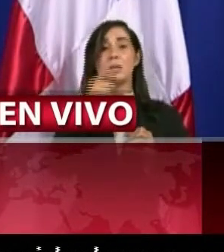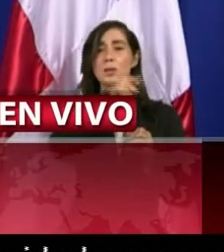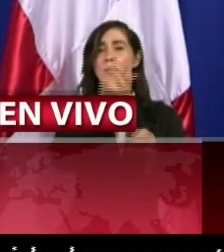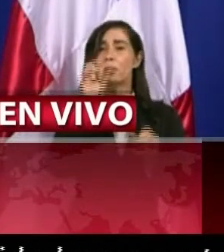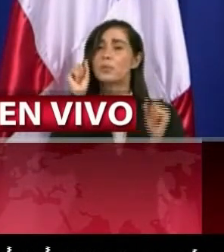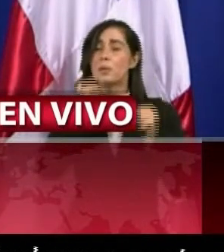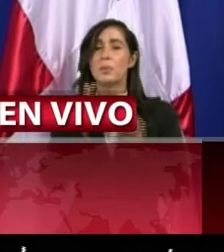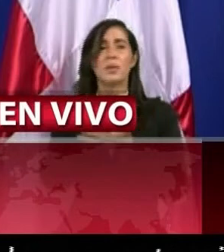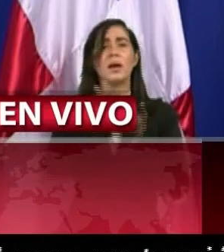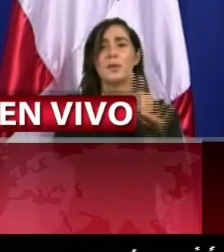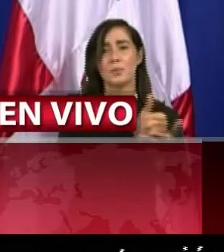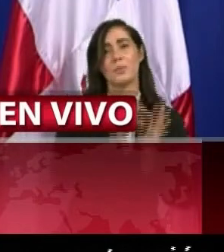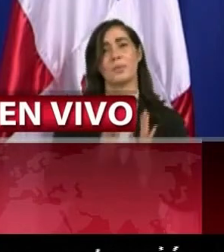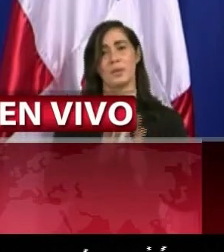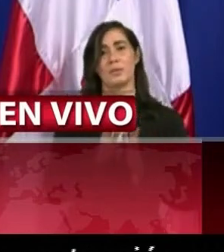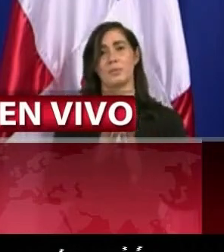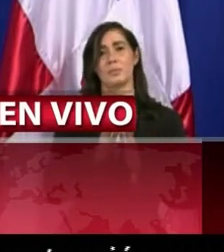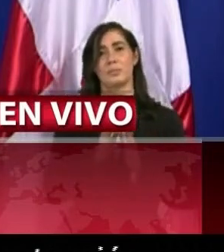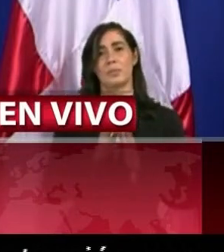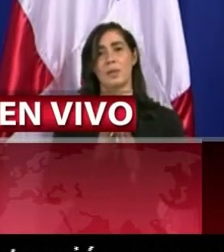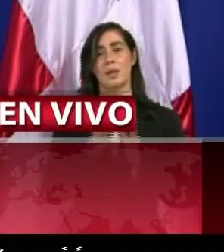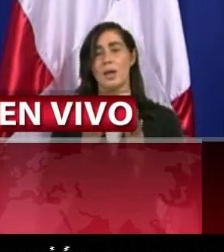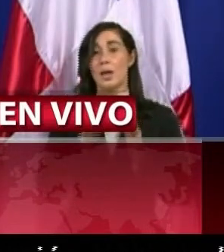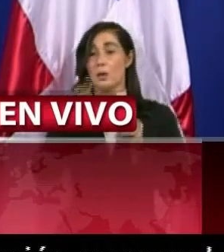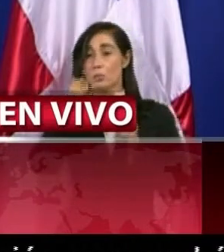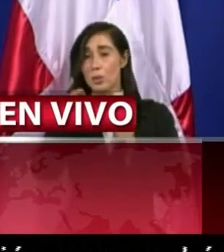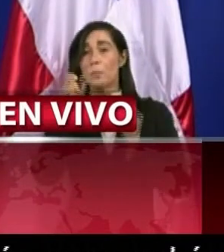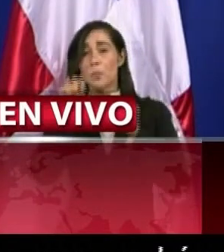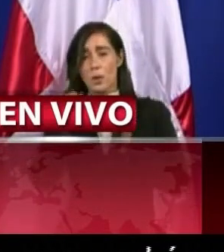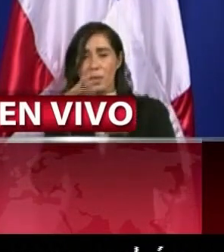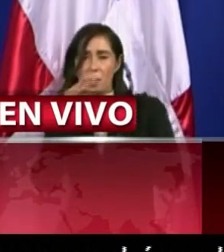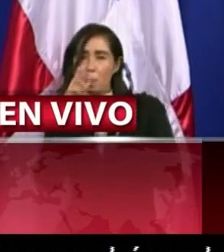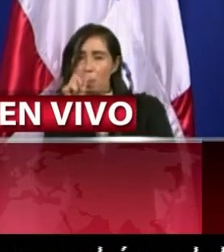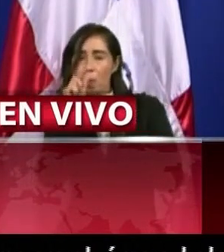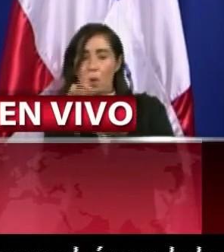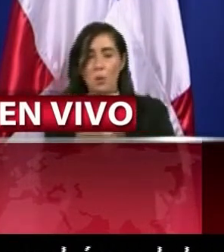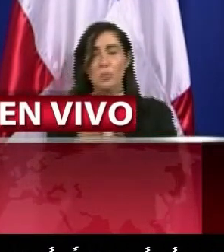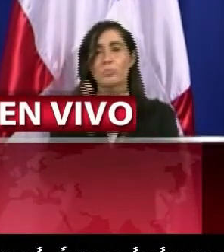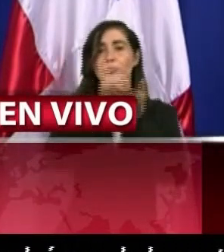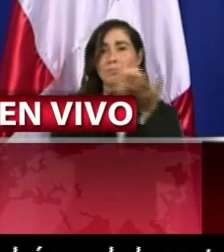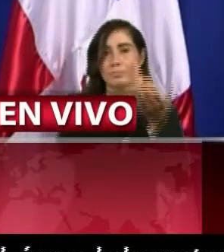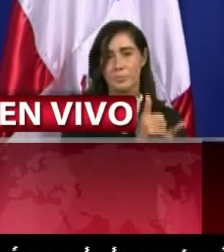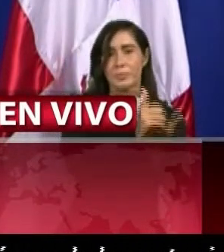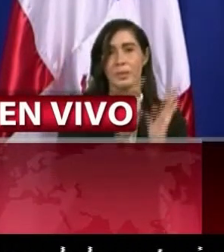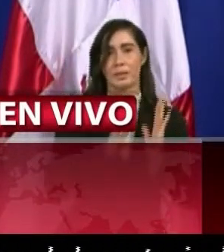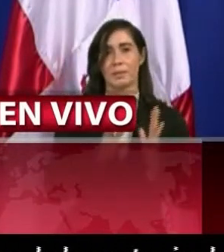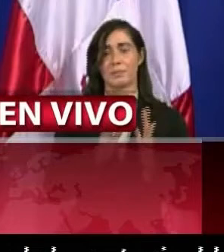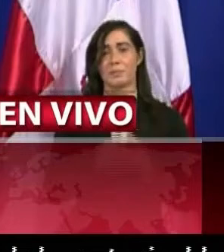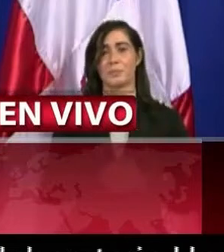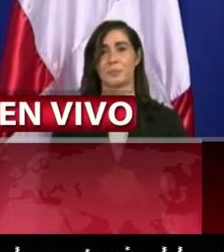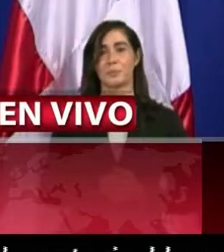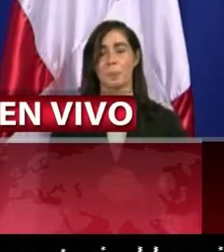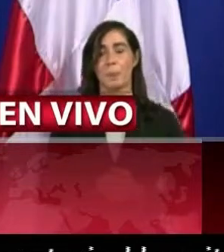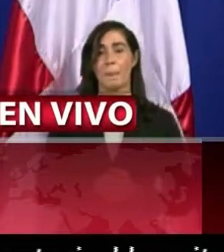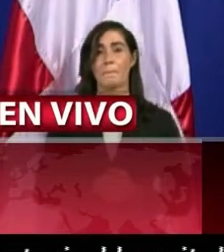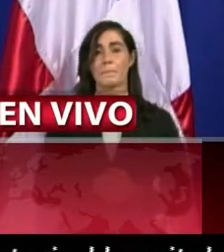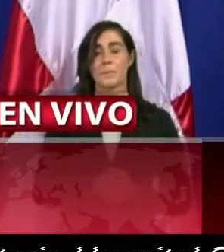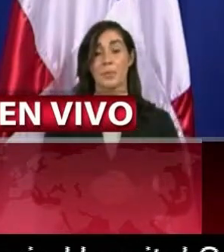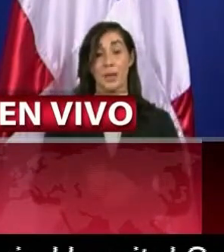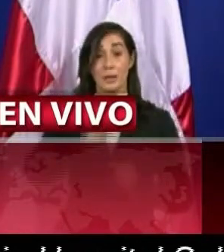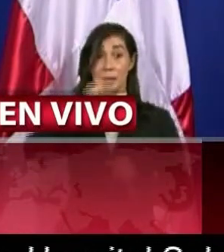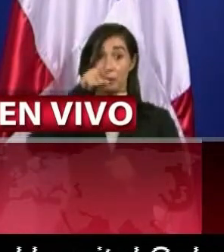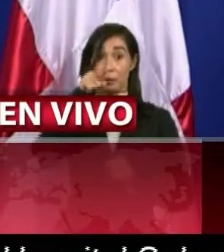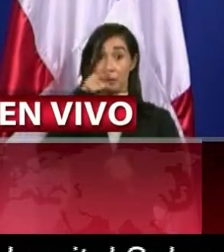puedan, ayuden. Nadie es tan pobre que no tenga algo que dar. De